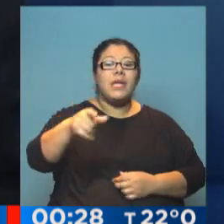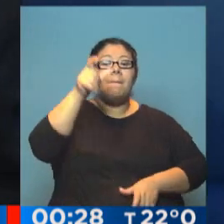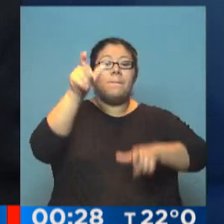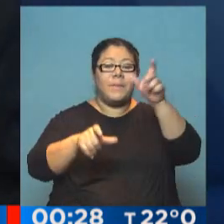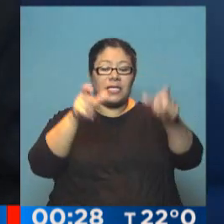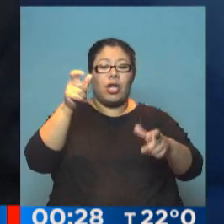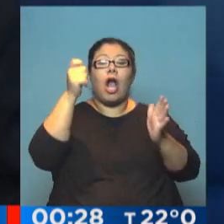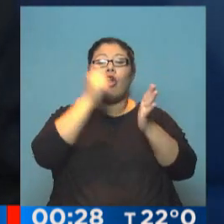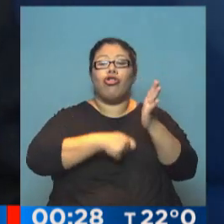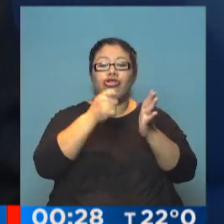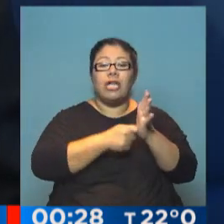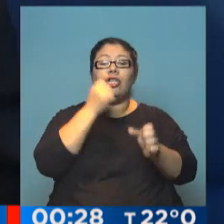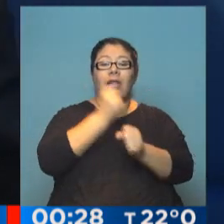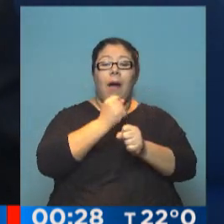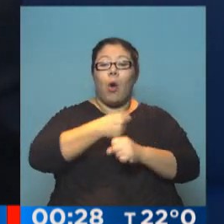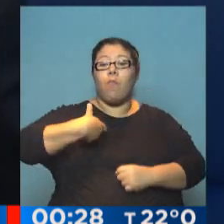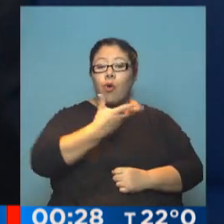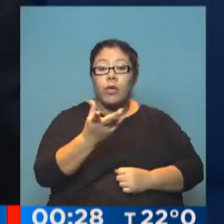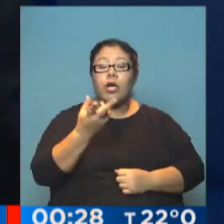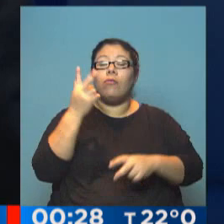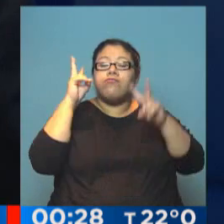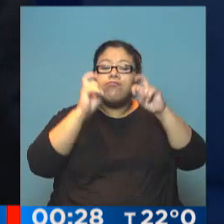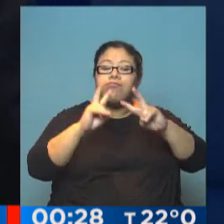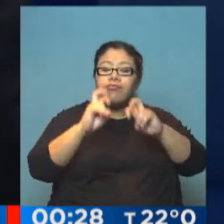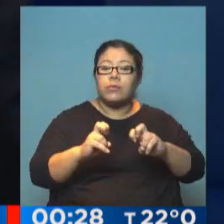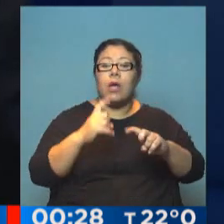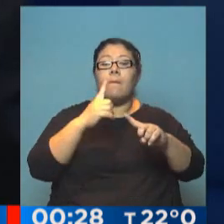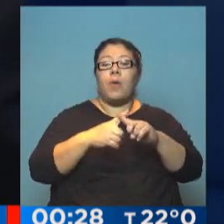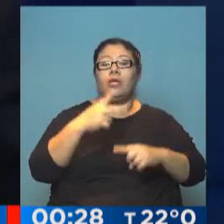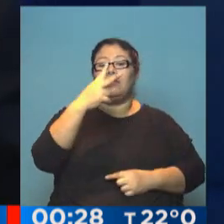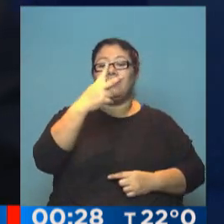empleados públicos, además, claro, de incorporaciones realizadas en los últimos 3 años.